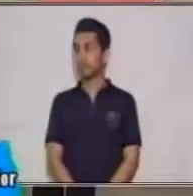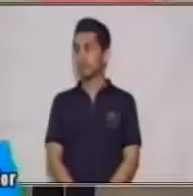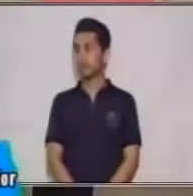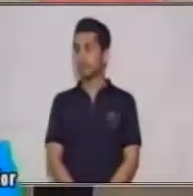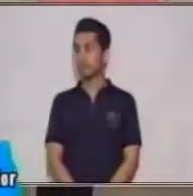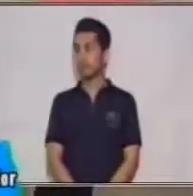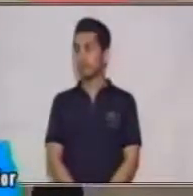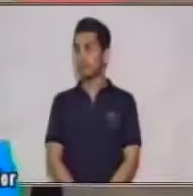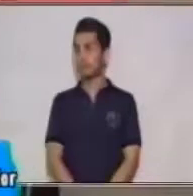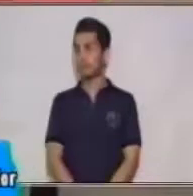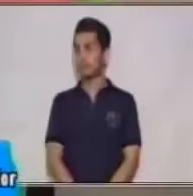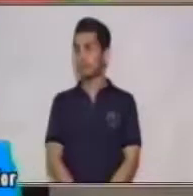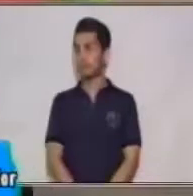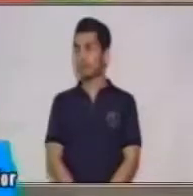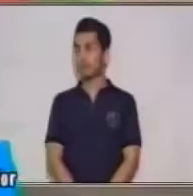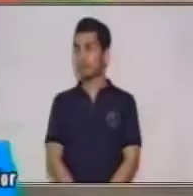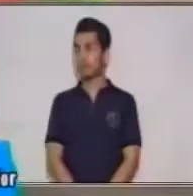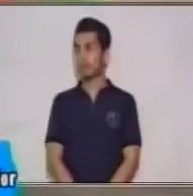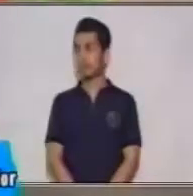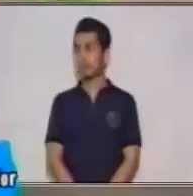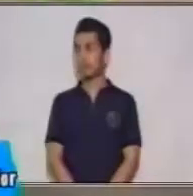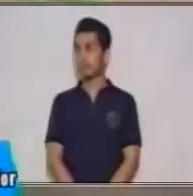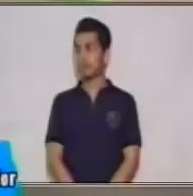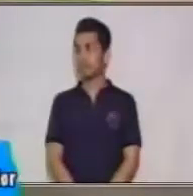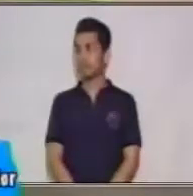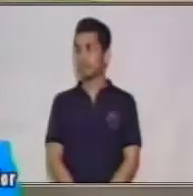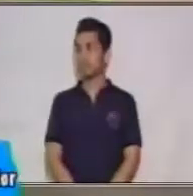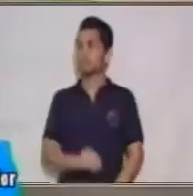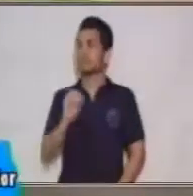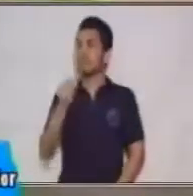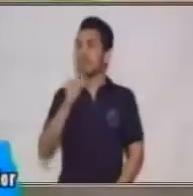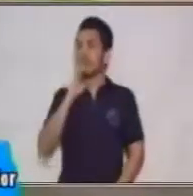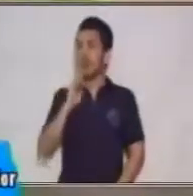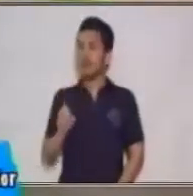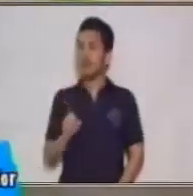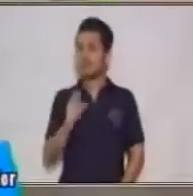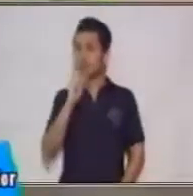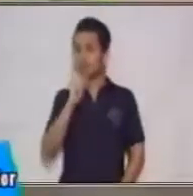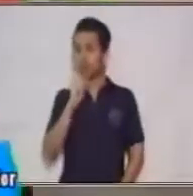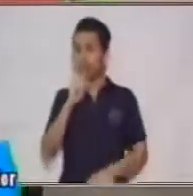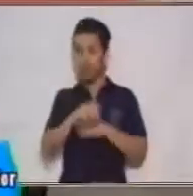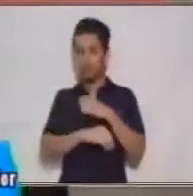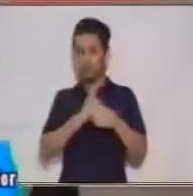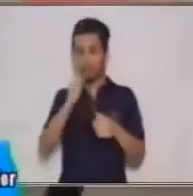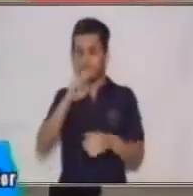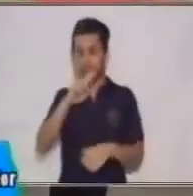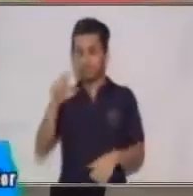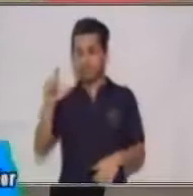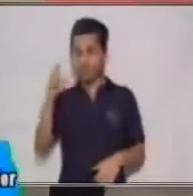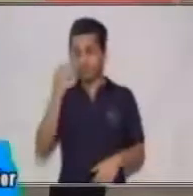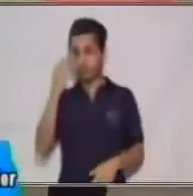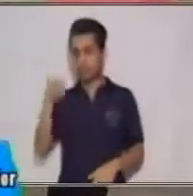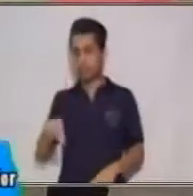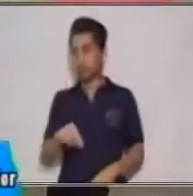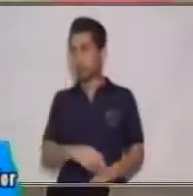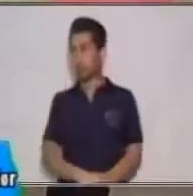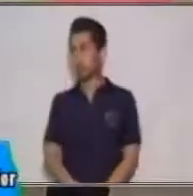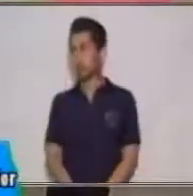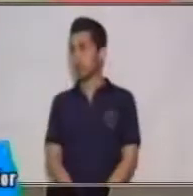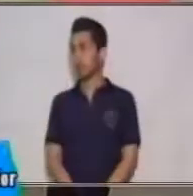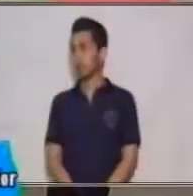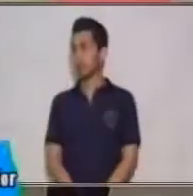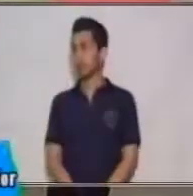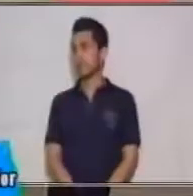podemos decir que ¿qué es una fracción? Nos queda la duda, pero yo creo que al empezar la